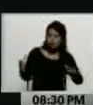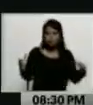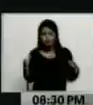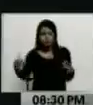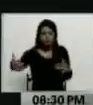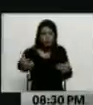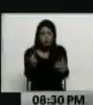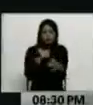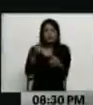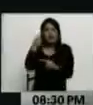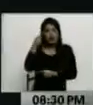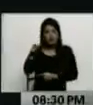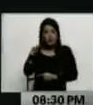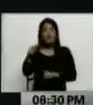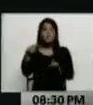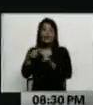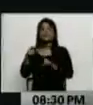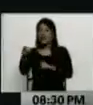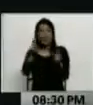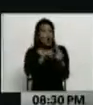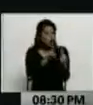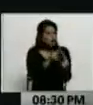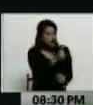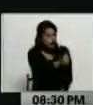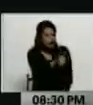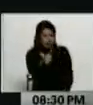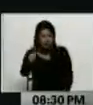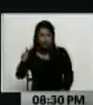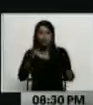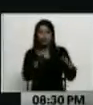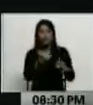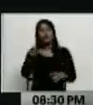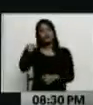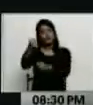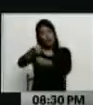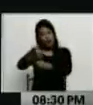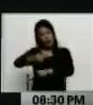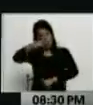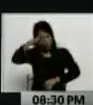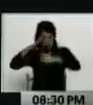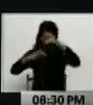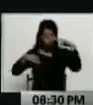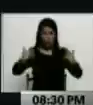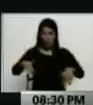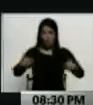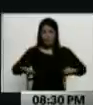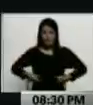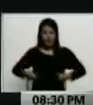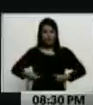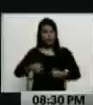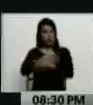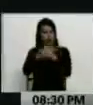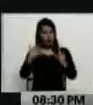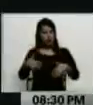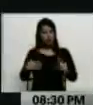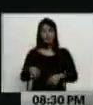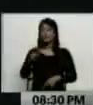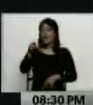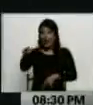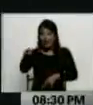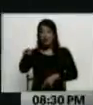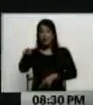lo que no harían con ningún otro manager los conoce es un trabajador incansable